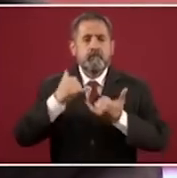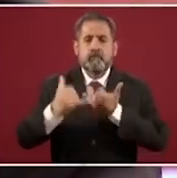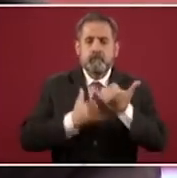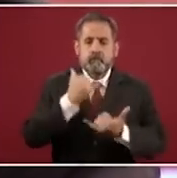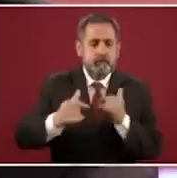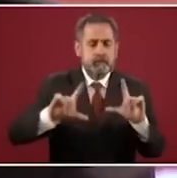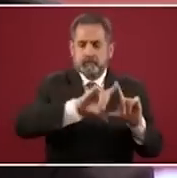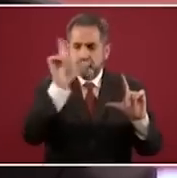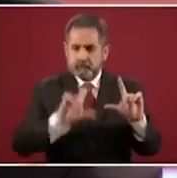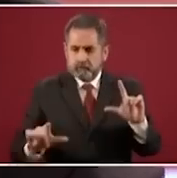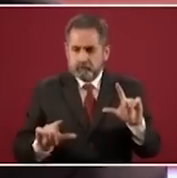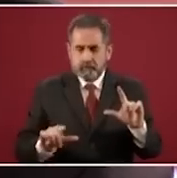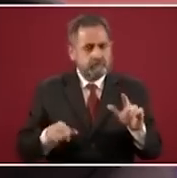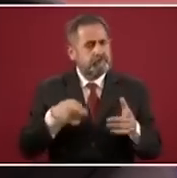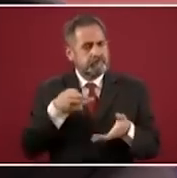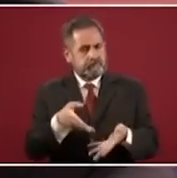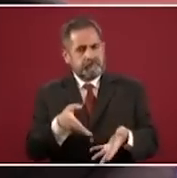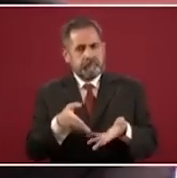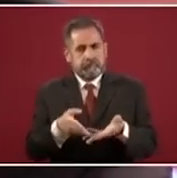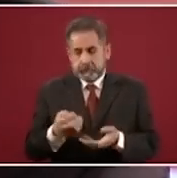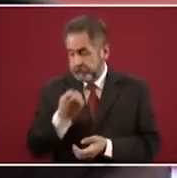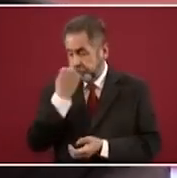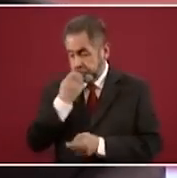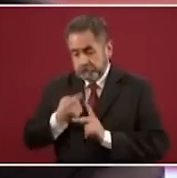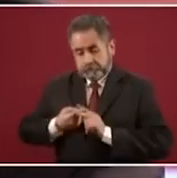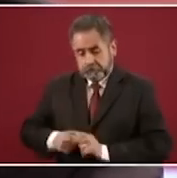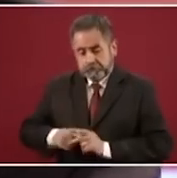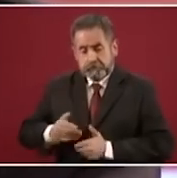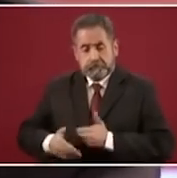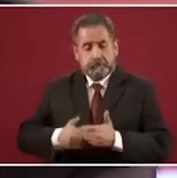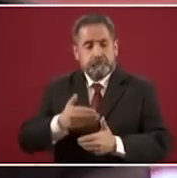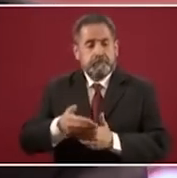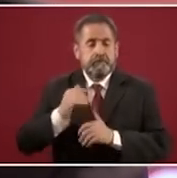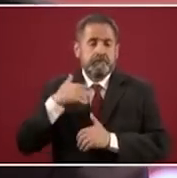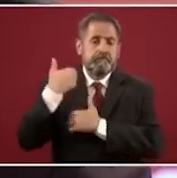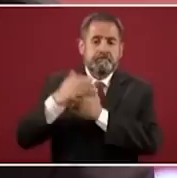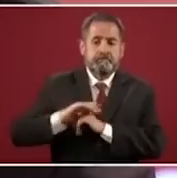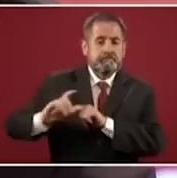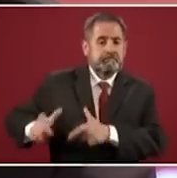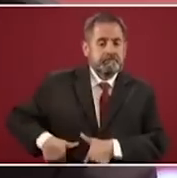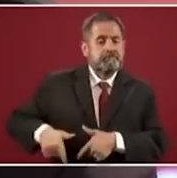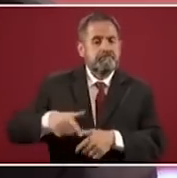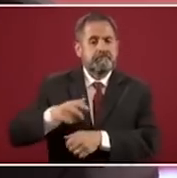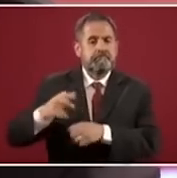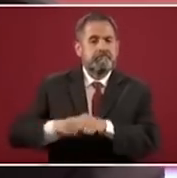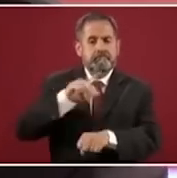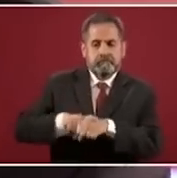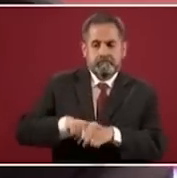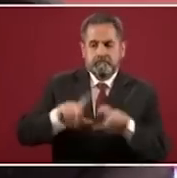Nacionales, en donde se parte de la escuela hasta llegar a un campeonato nacional, y se